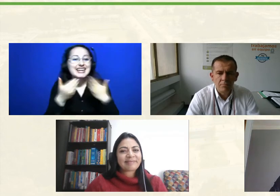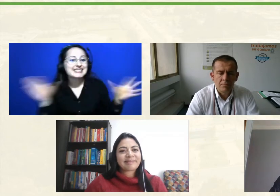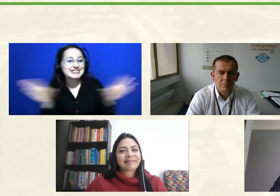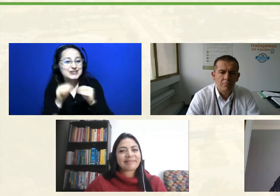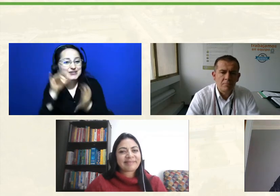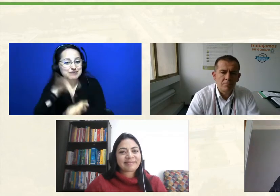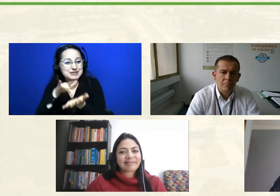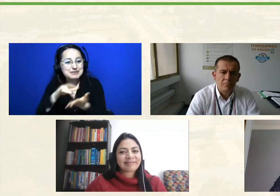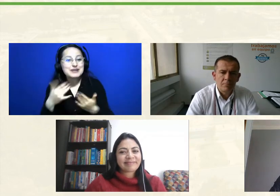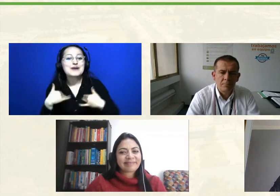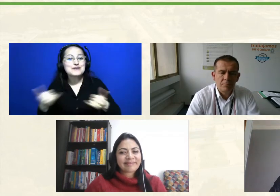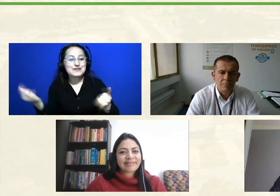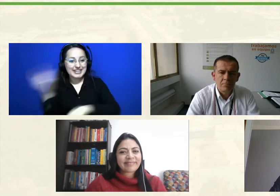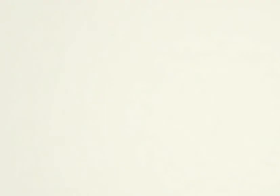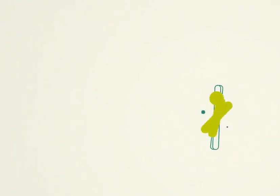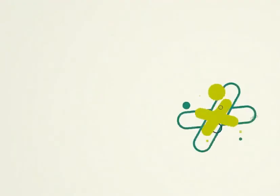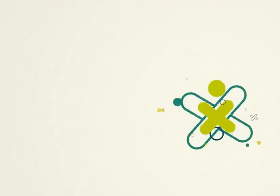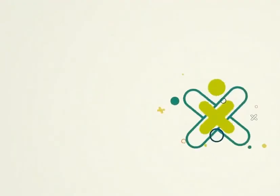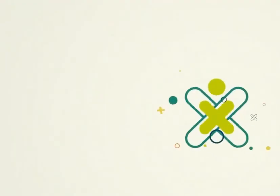participantes. Buen día.